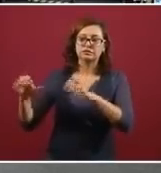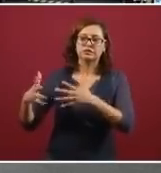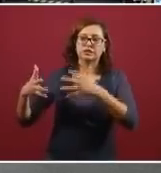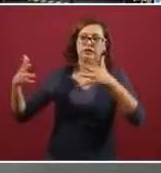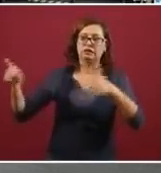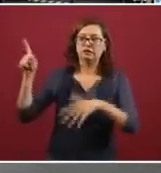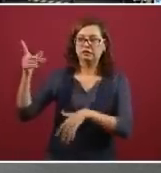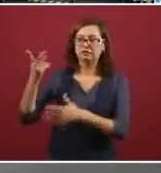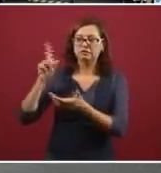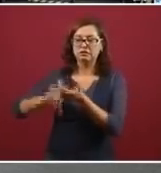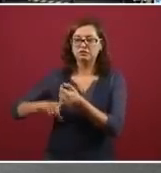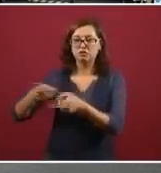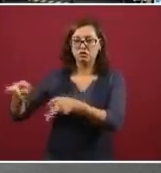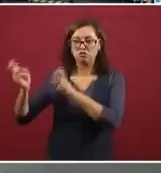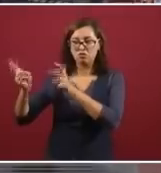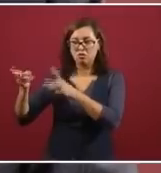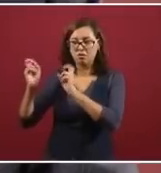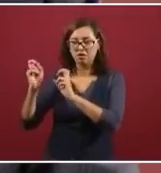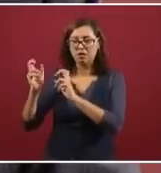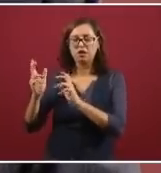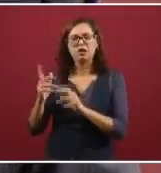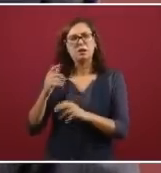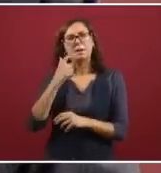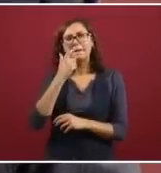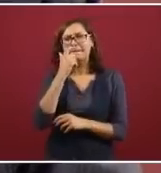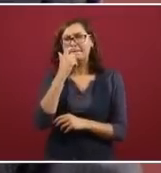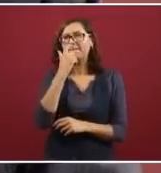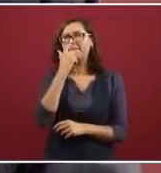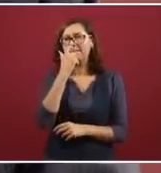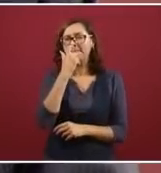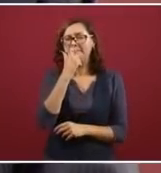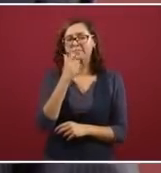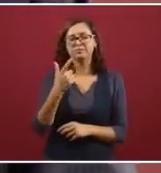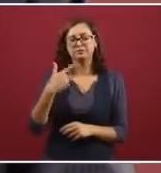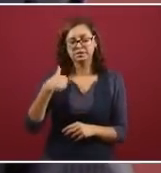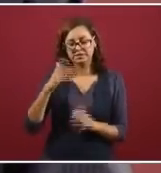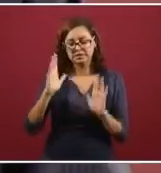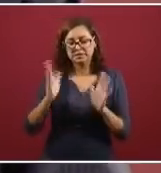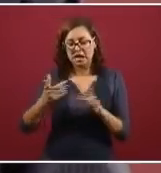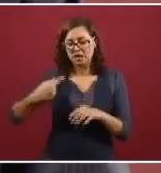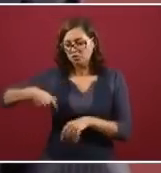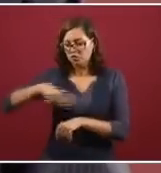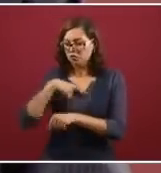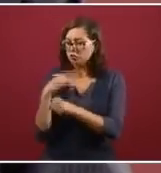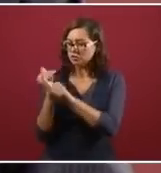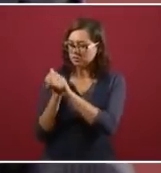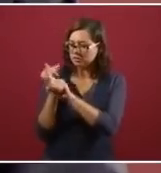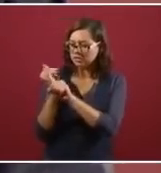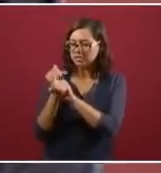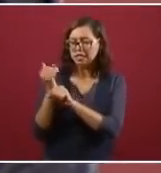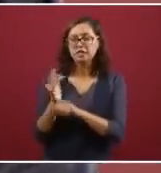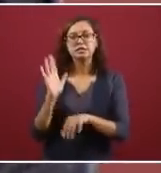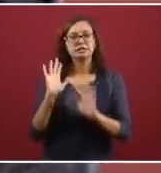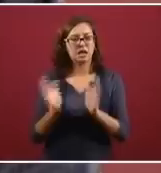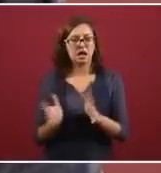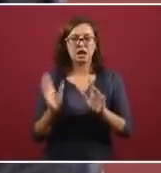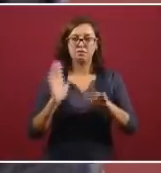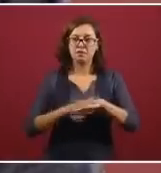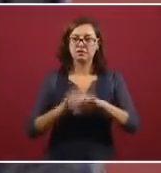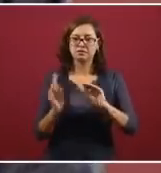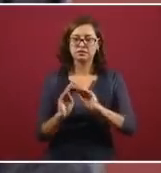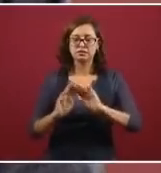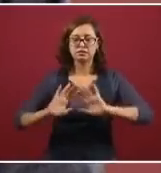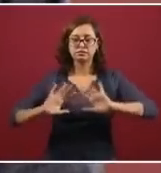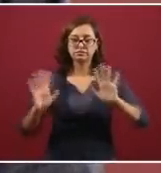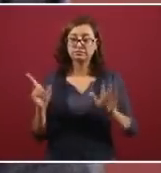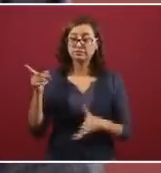se aclaró hasta donde nos corresponde que una